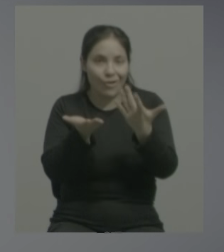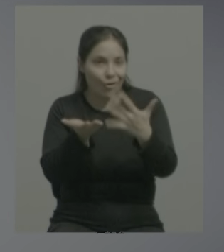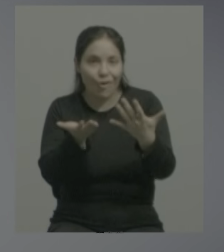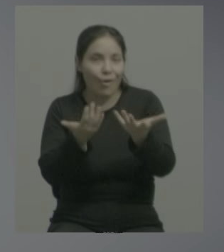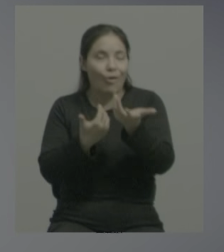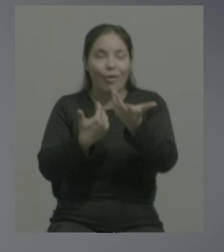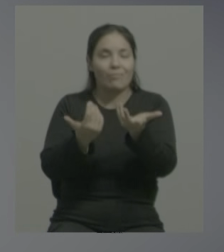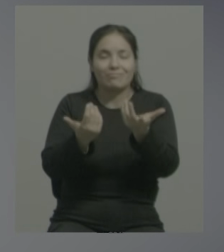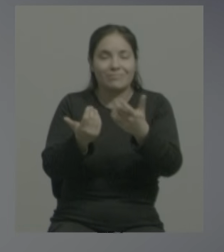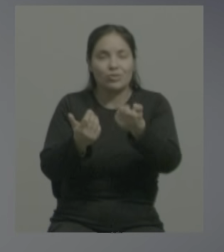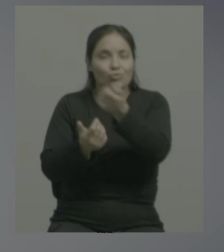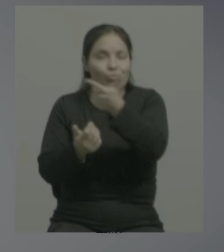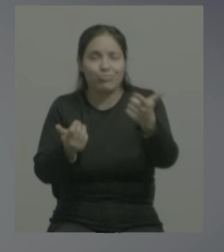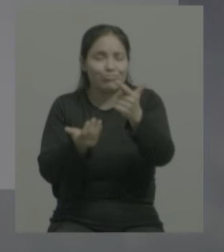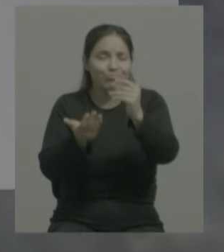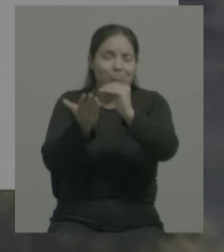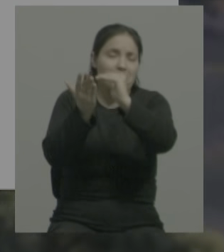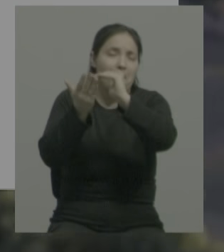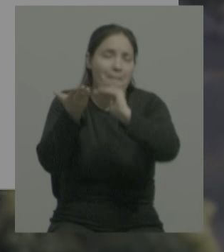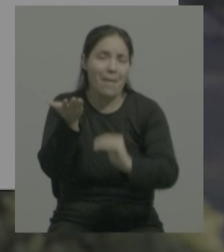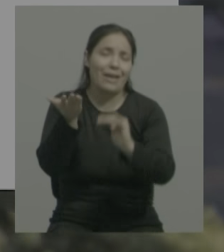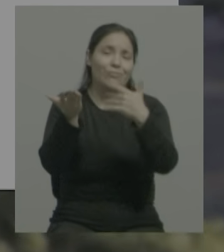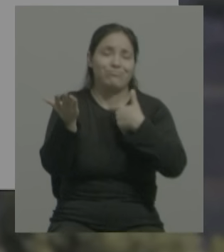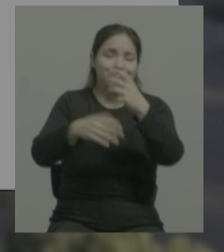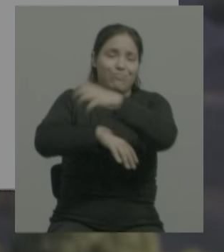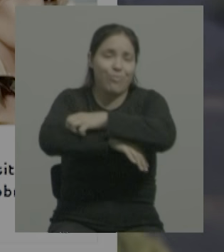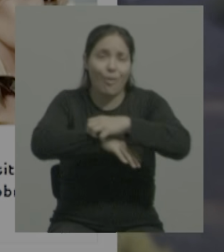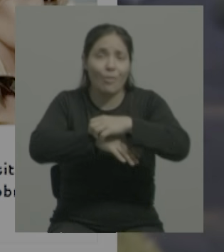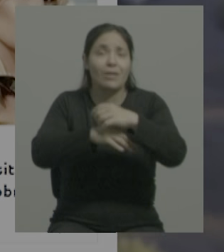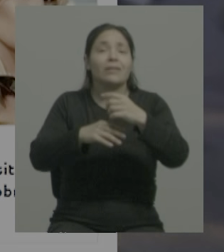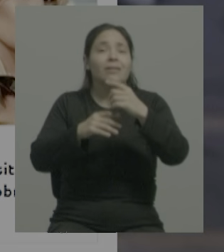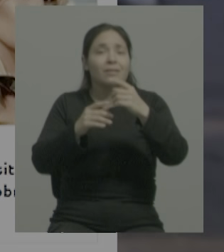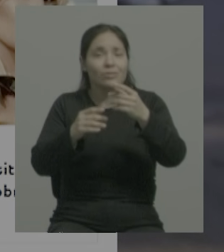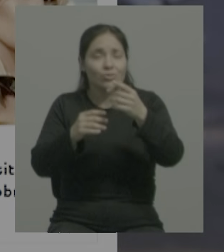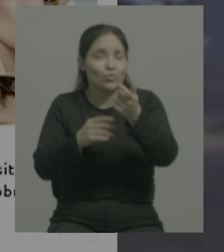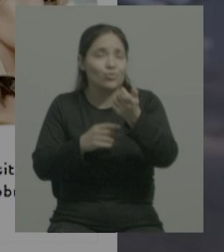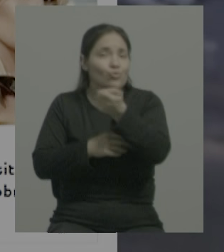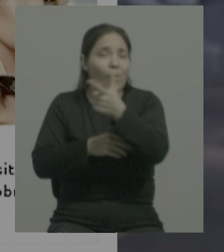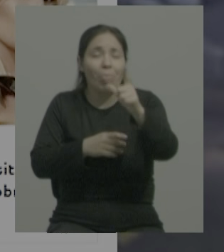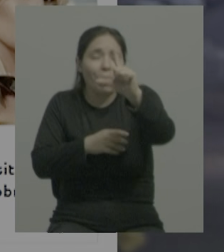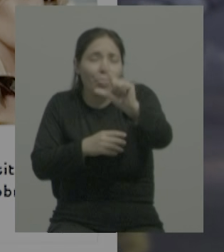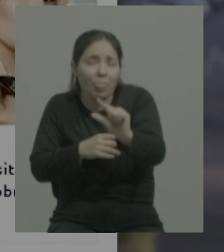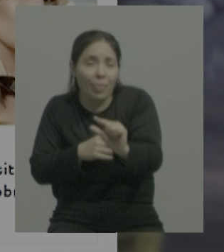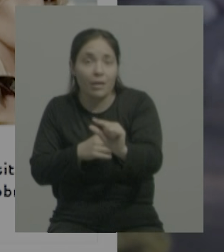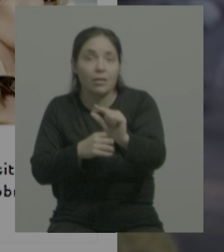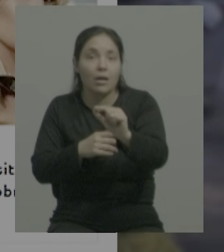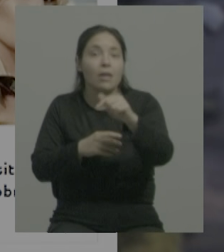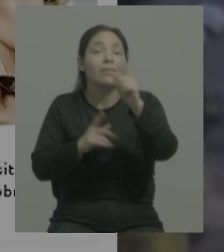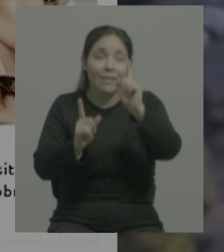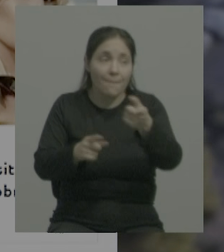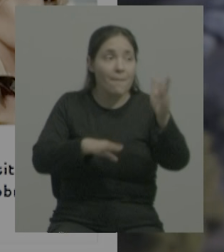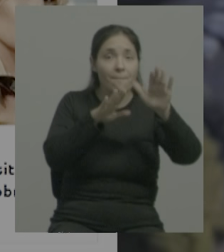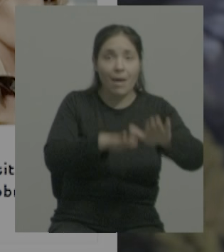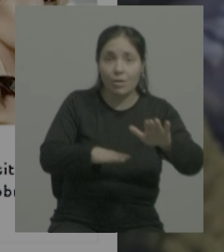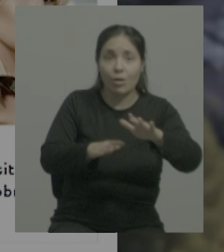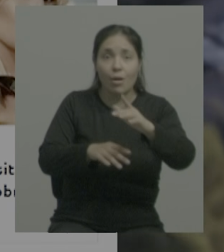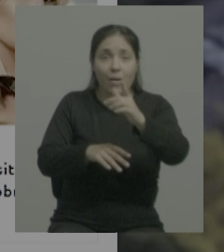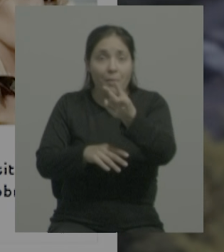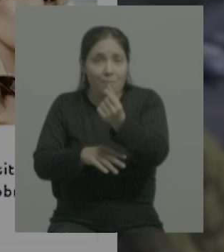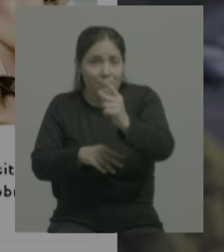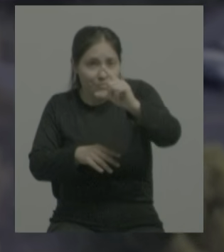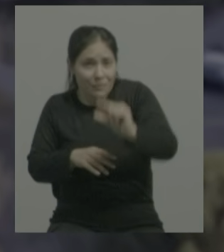línea de la pobreza, que además te descuenten un día de paro, es muy complejo. Te quería preguntar, vos decías,